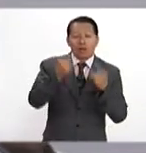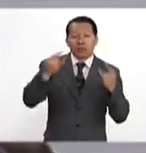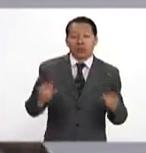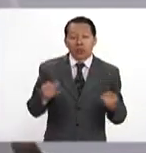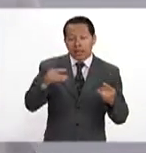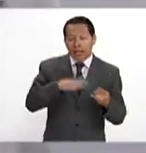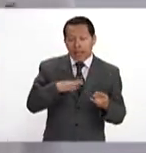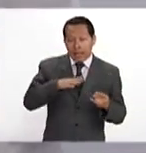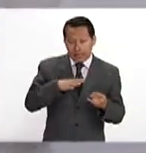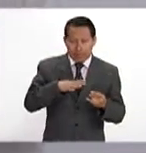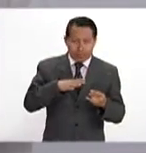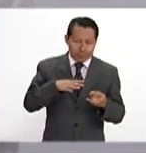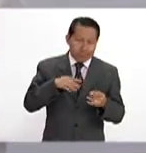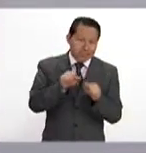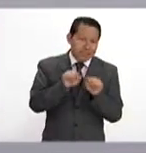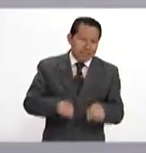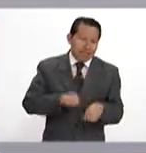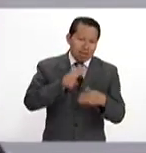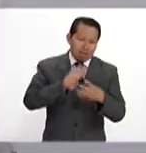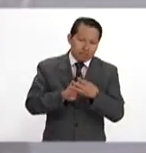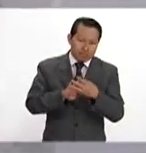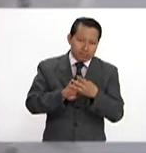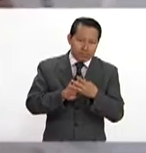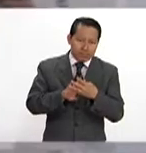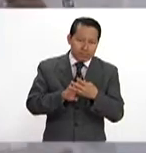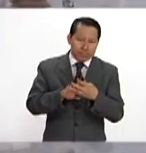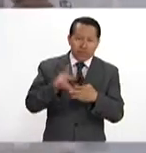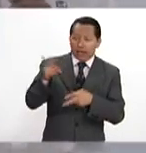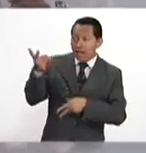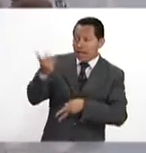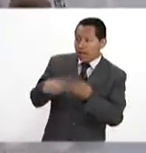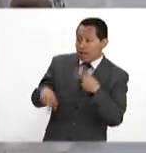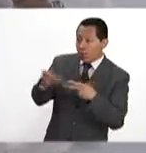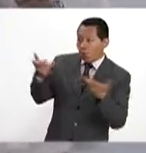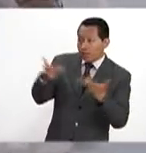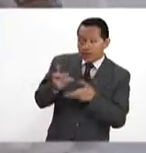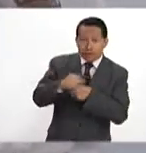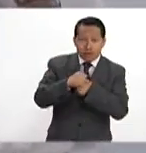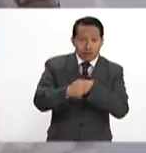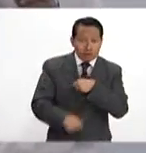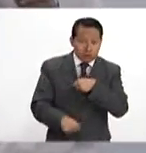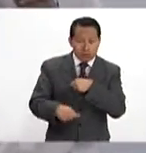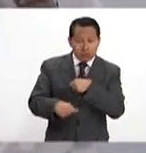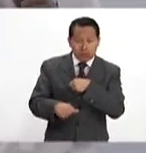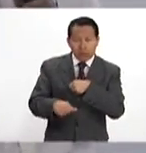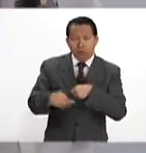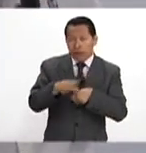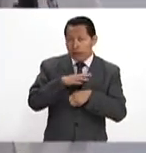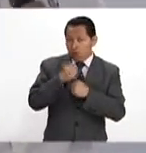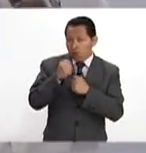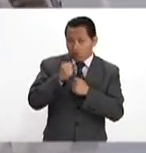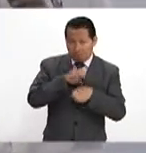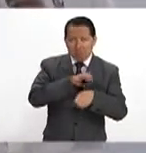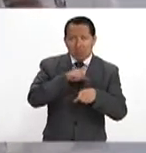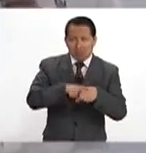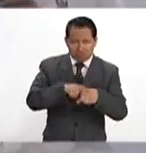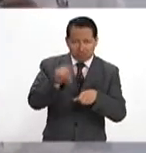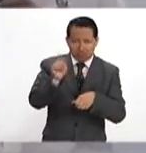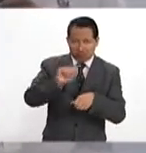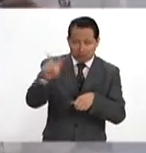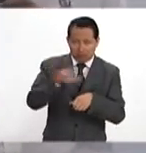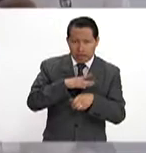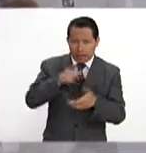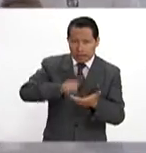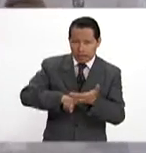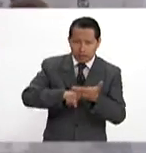sistema penitenciario que venimos a hacer cirugía de alta especialidad